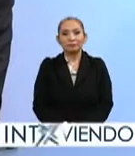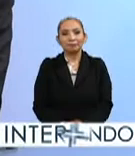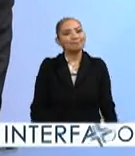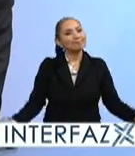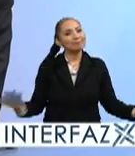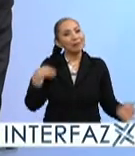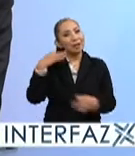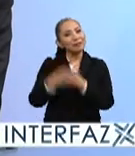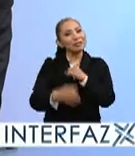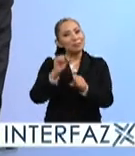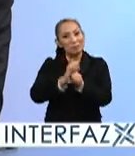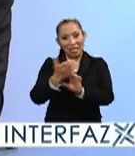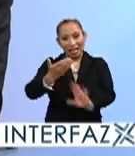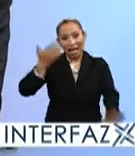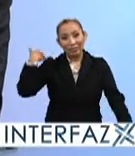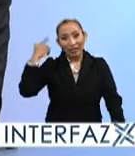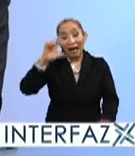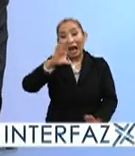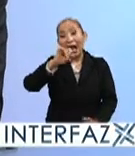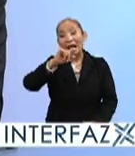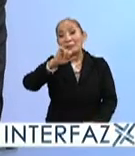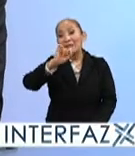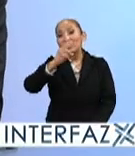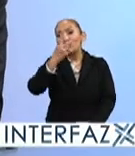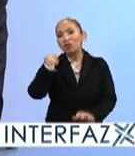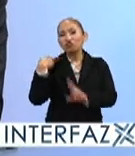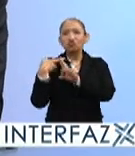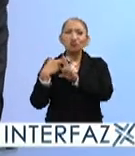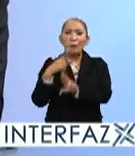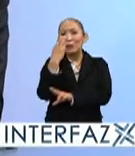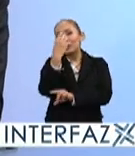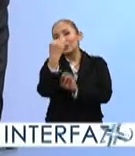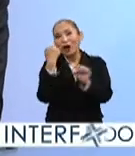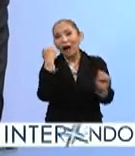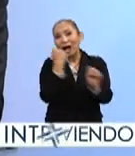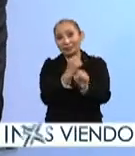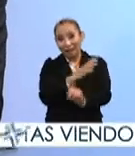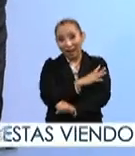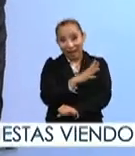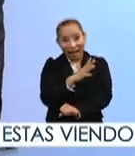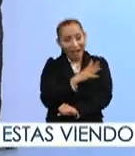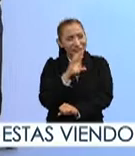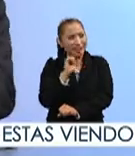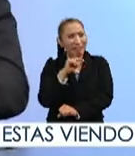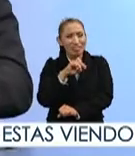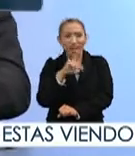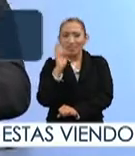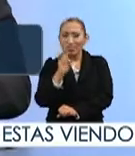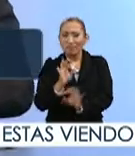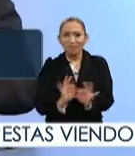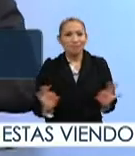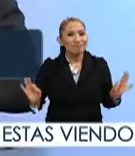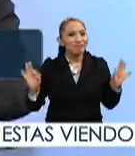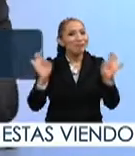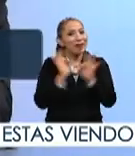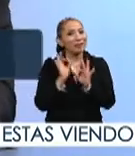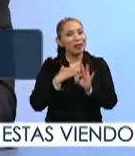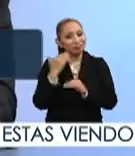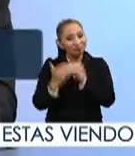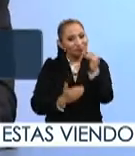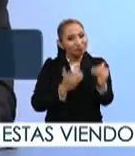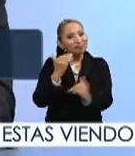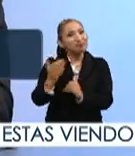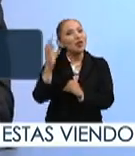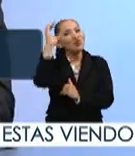Y el fin de semana pasado, el Canal 22 cumplió 25 años de existencia, un canal que ha sido fundamental en el desarrollo